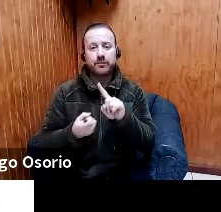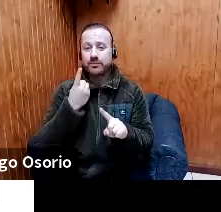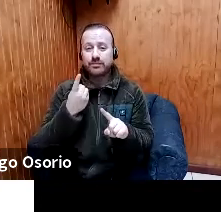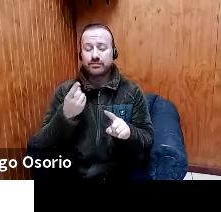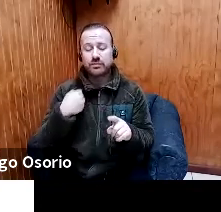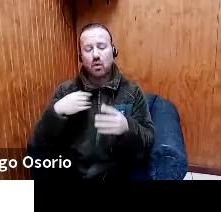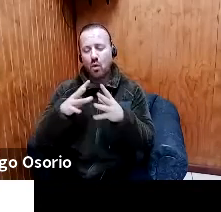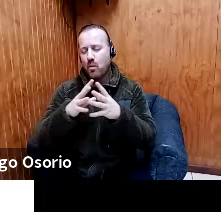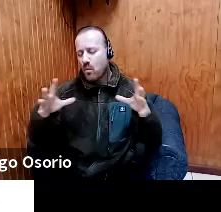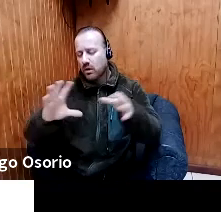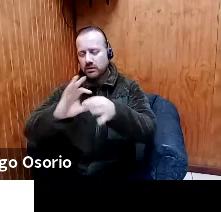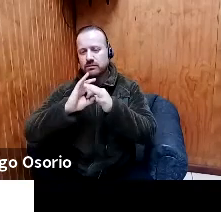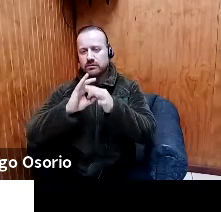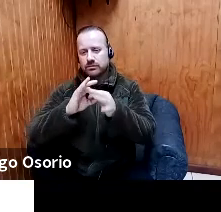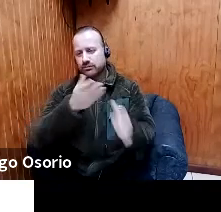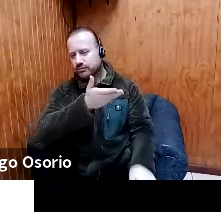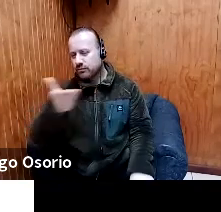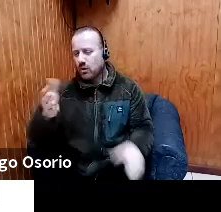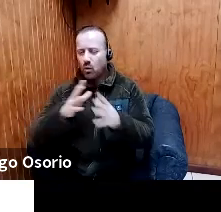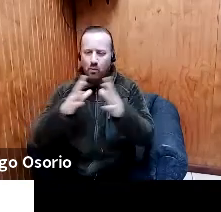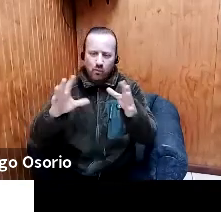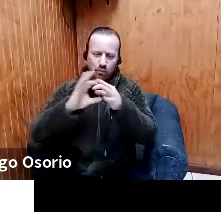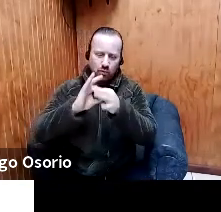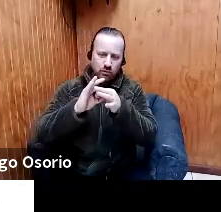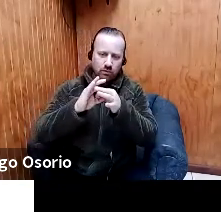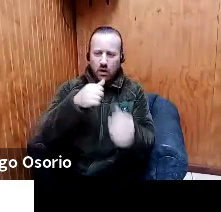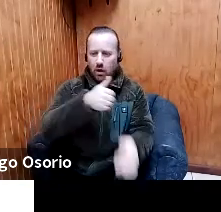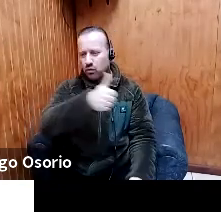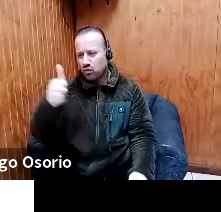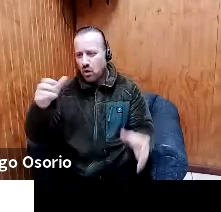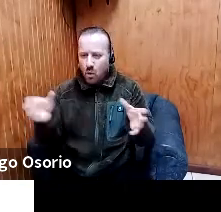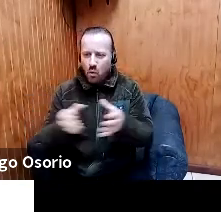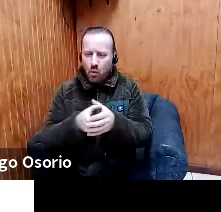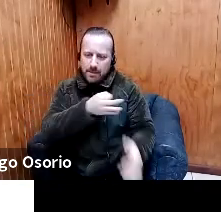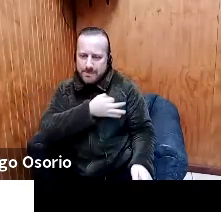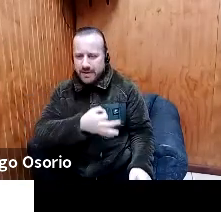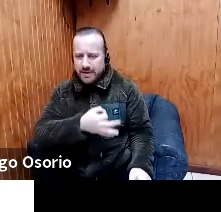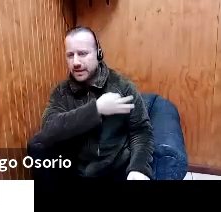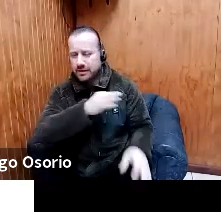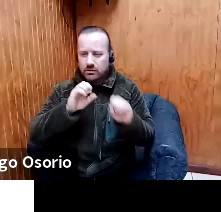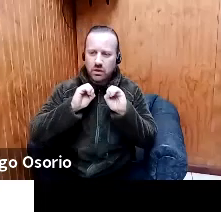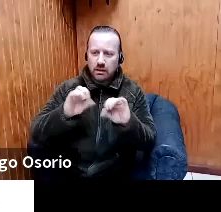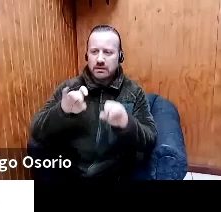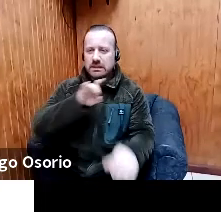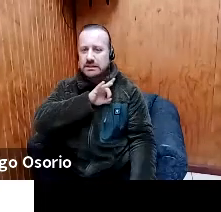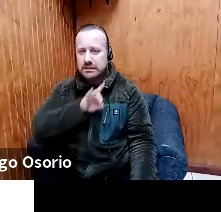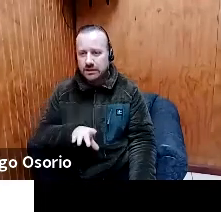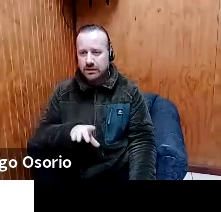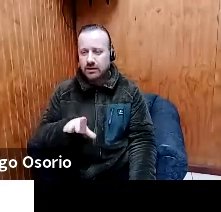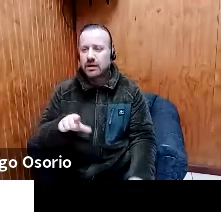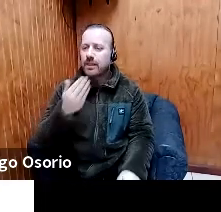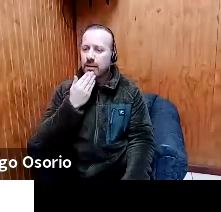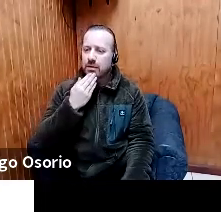muchas gracias Edgar, muchas gracias Luigi, muchas gracias a la organización, al Ministerio de Educación en Chile y también a la